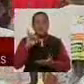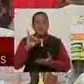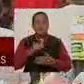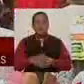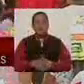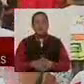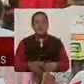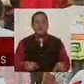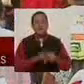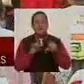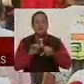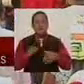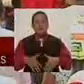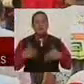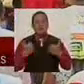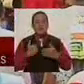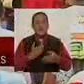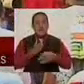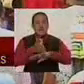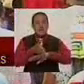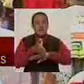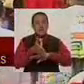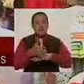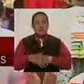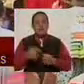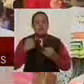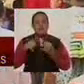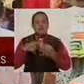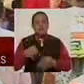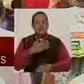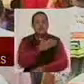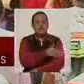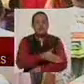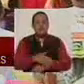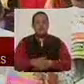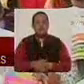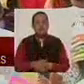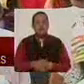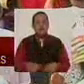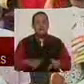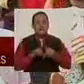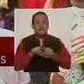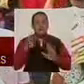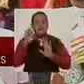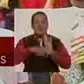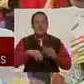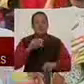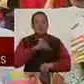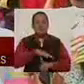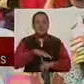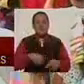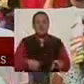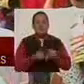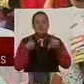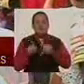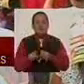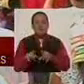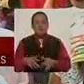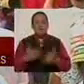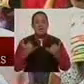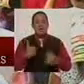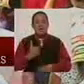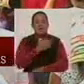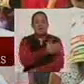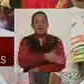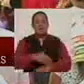poder acceder a los beneficios, tanto de los programas sociales como los beneficios en salud